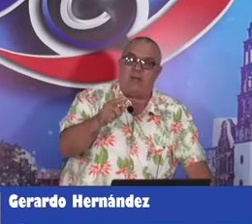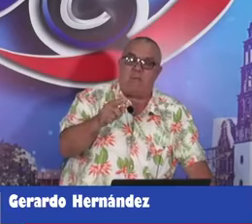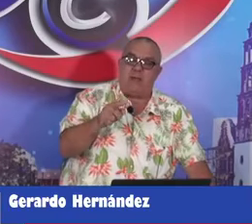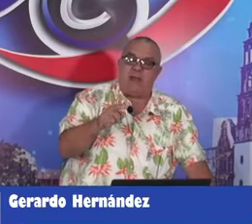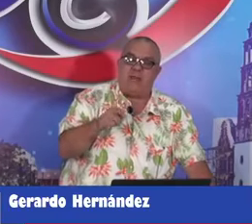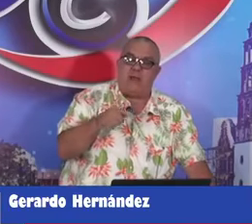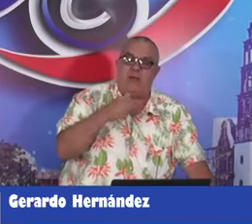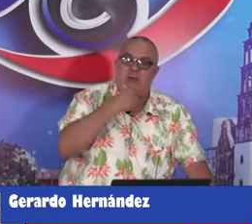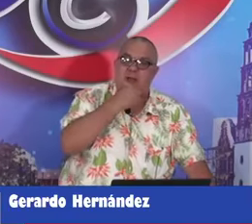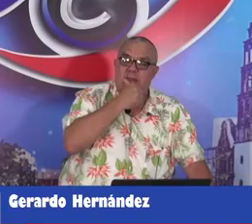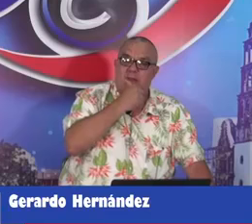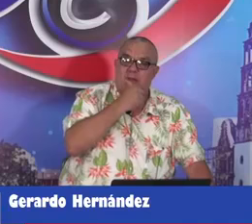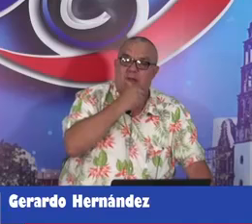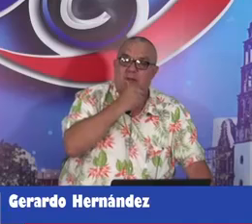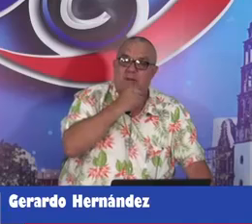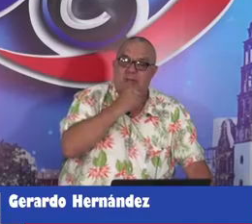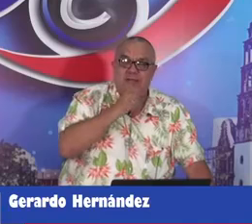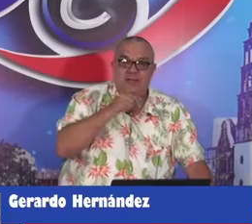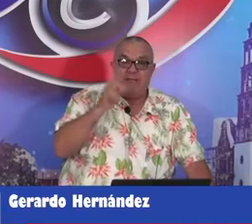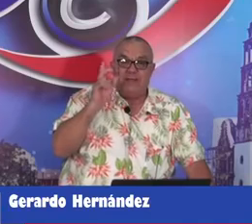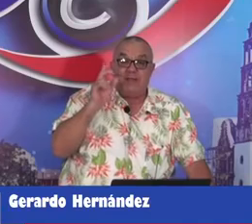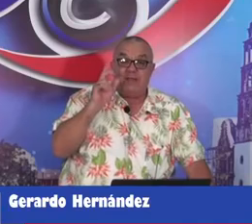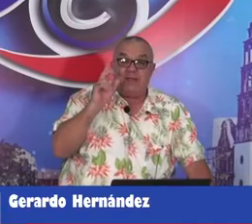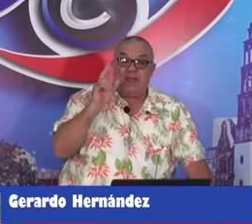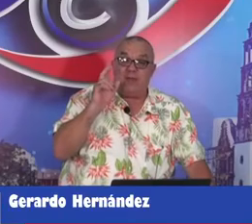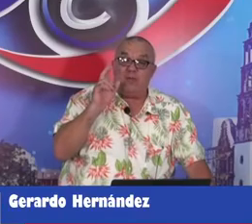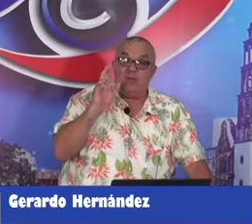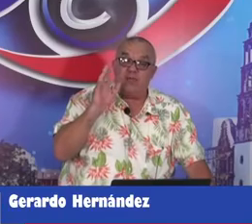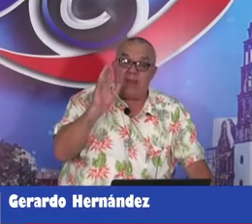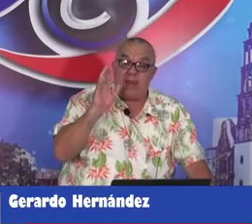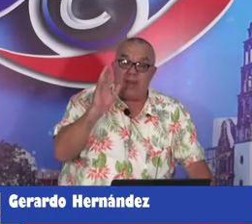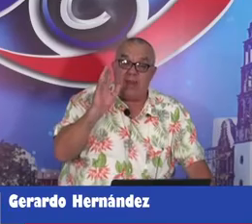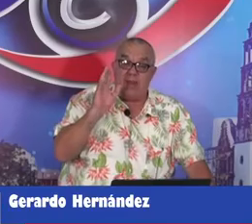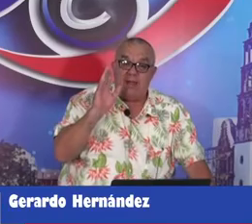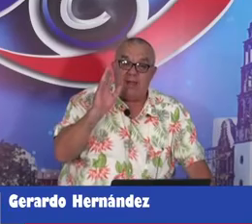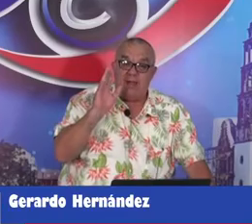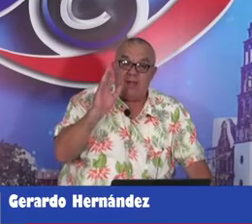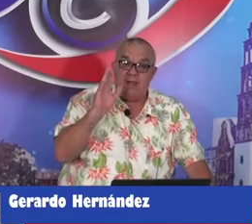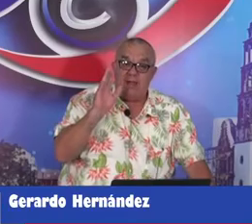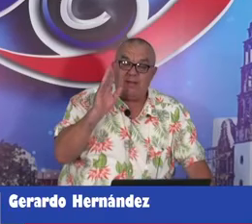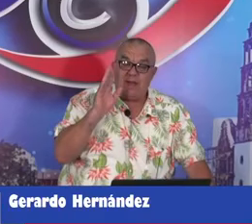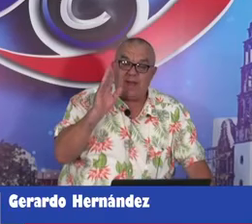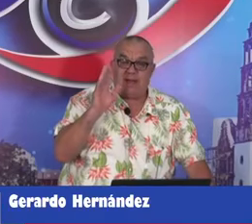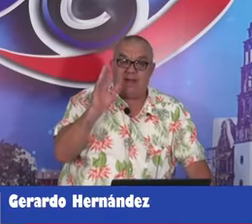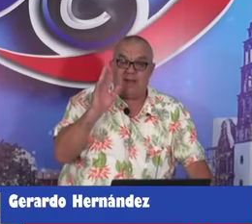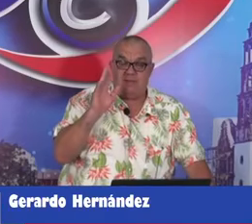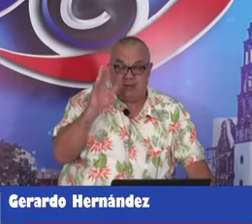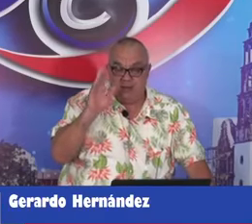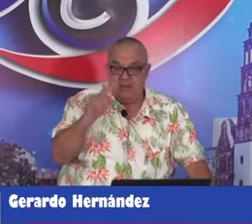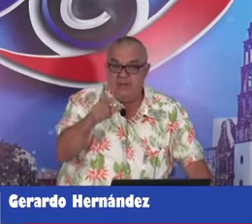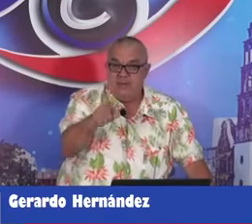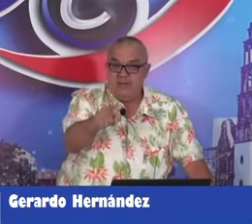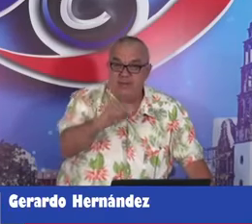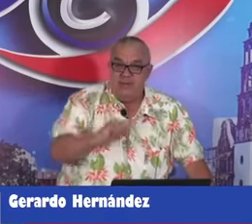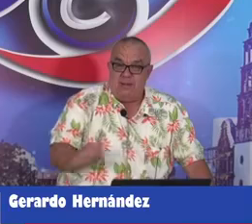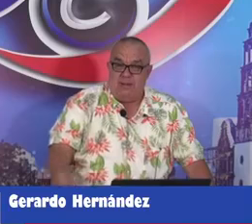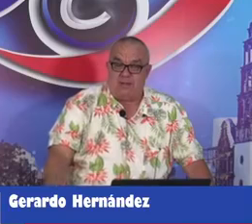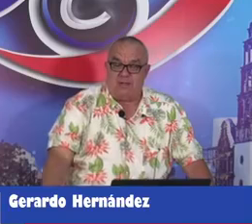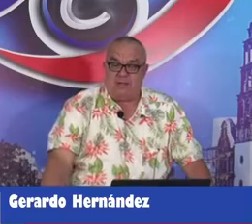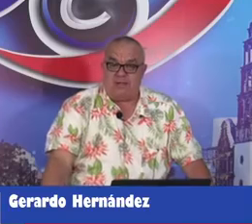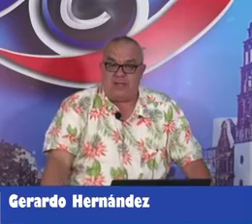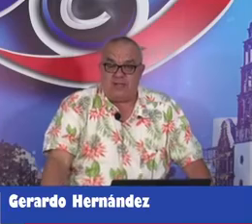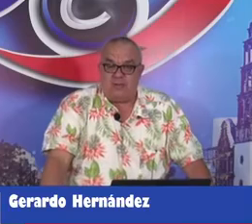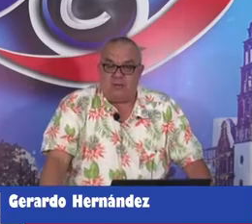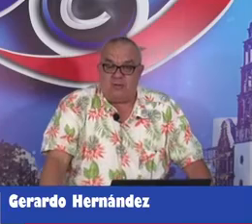a ver qué opina de lo que dijo Ricardo Ortiz, que le dejó mucha lana. Ah, caray, bueno.